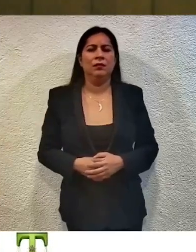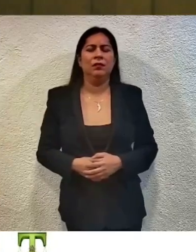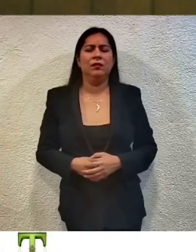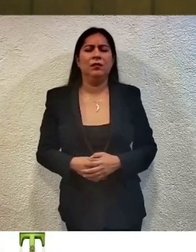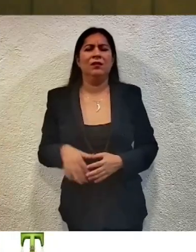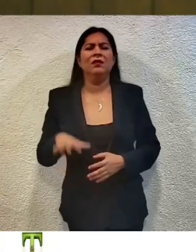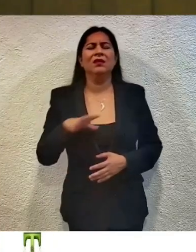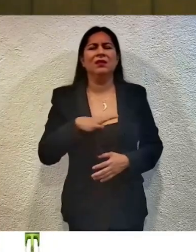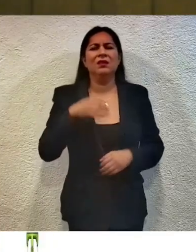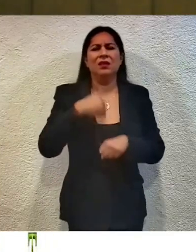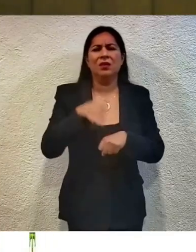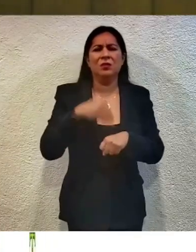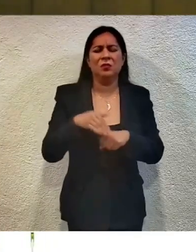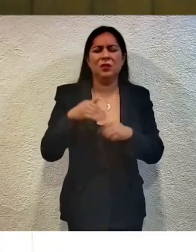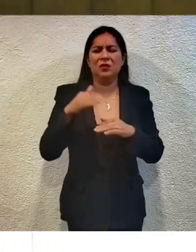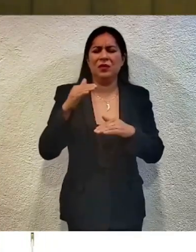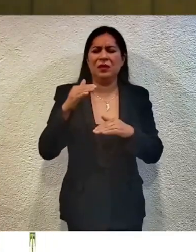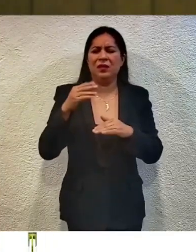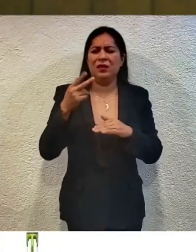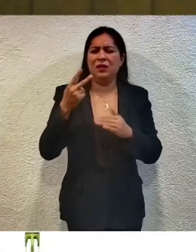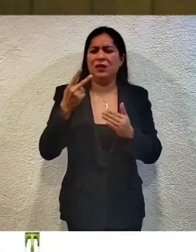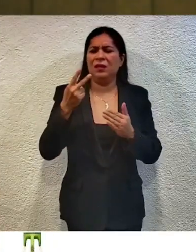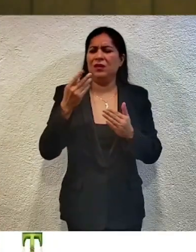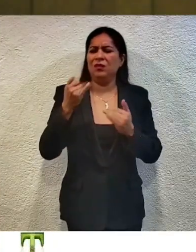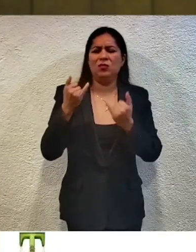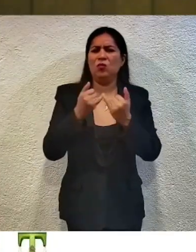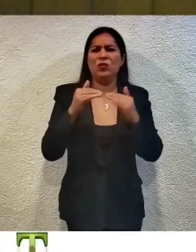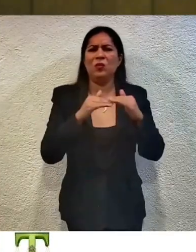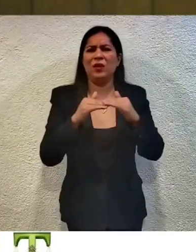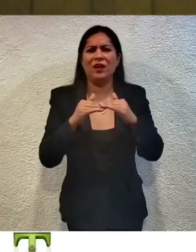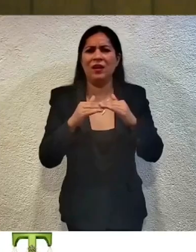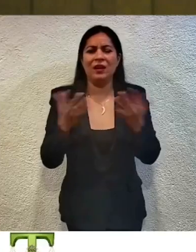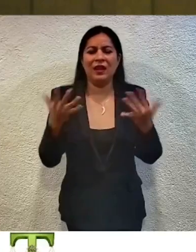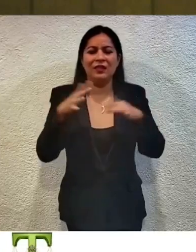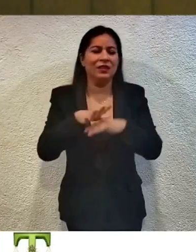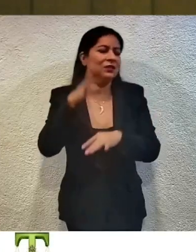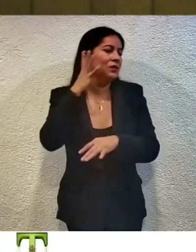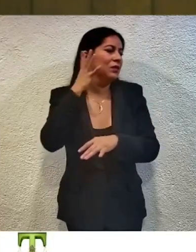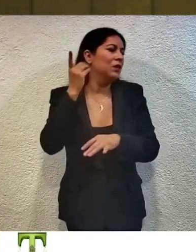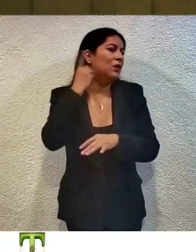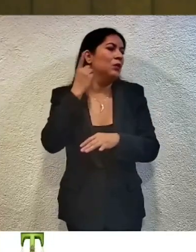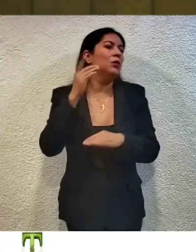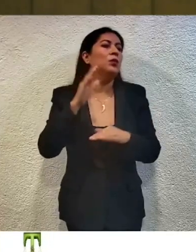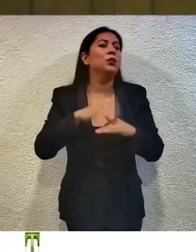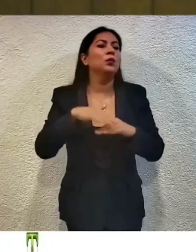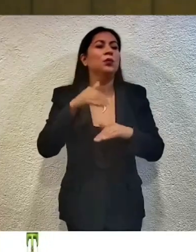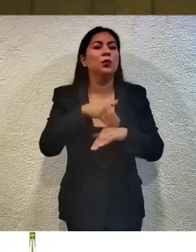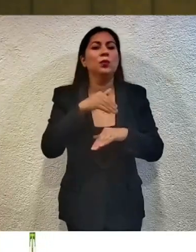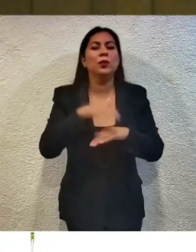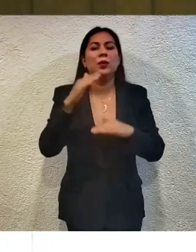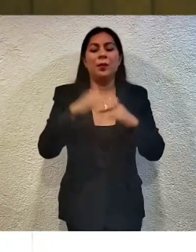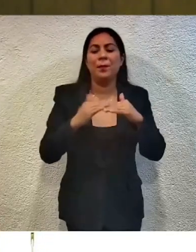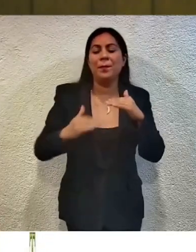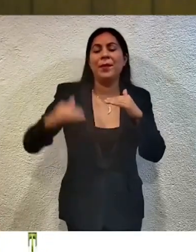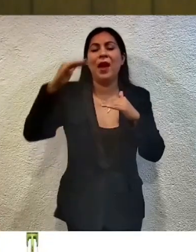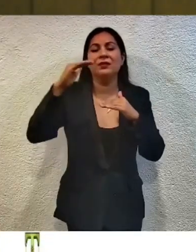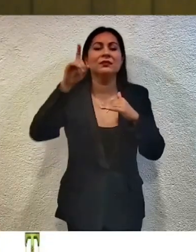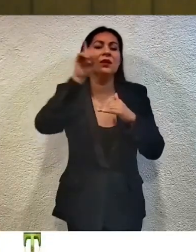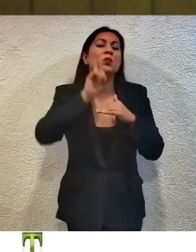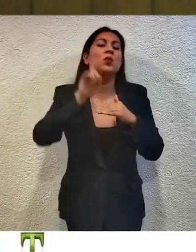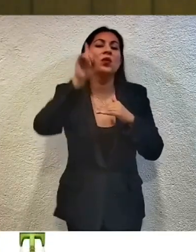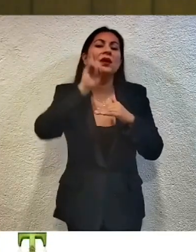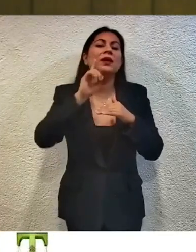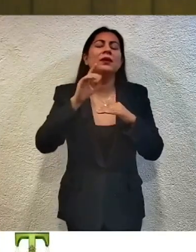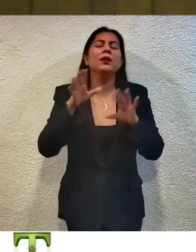corresponden a un número impar, la integración del Congreso será con un número mayor para el género mujer,